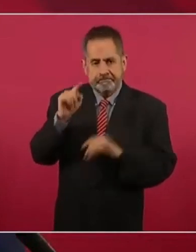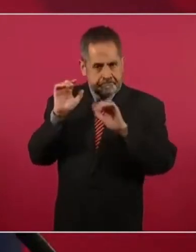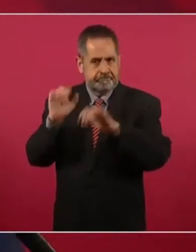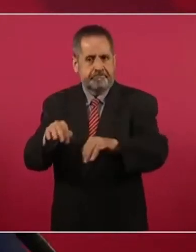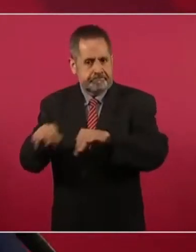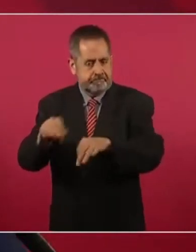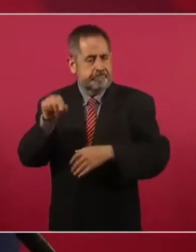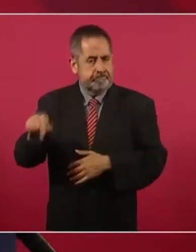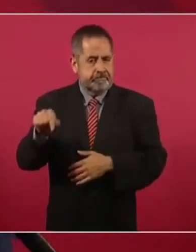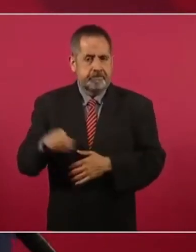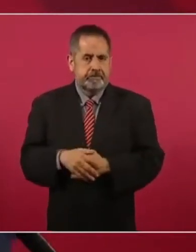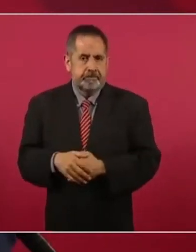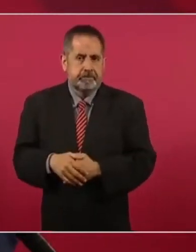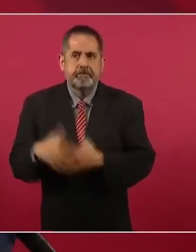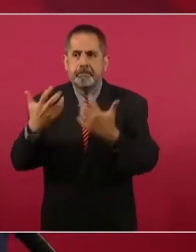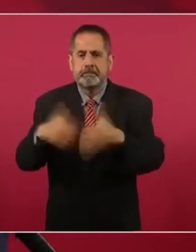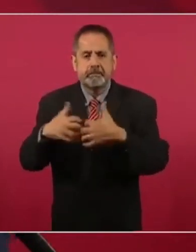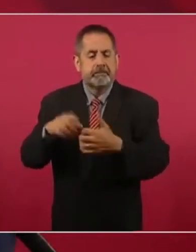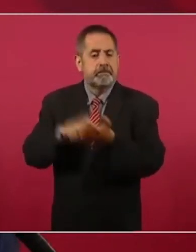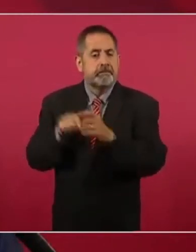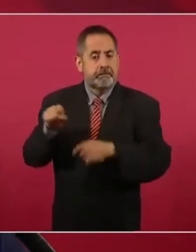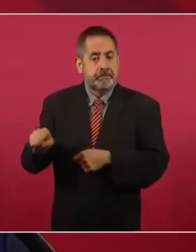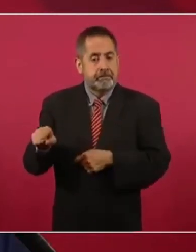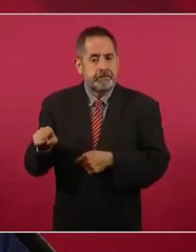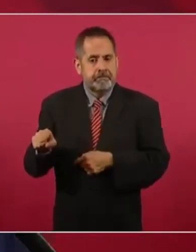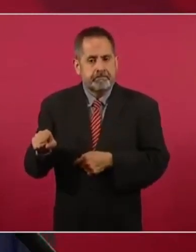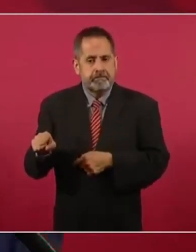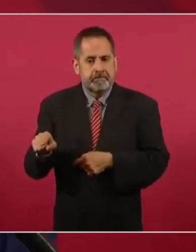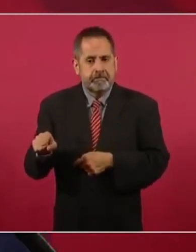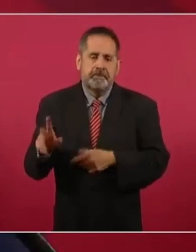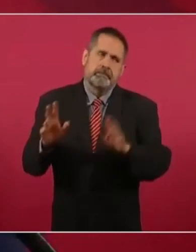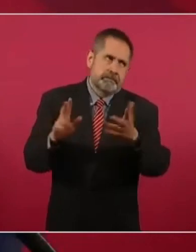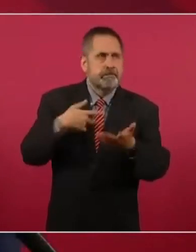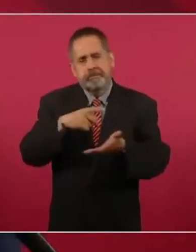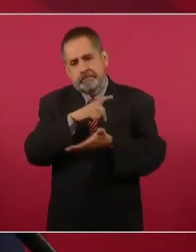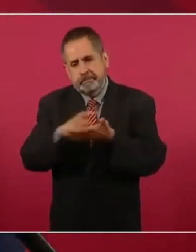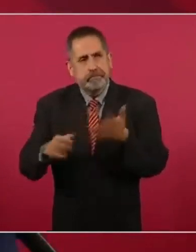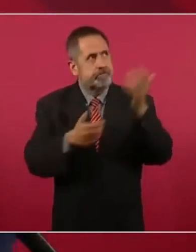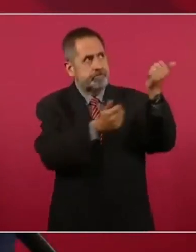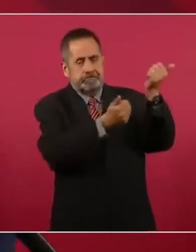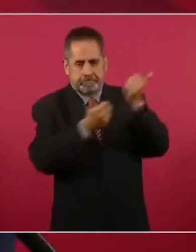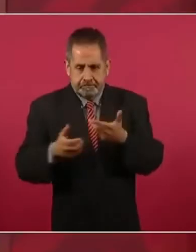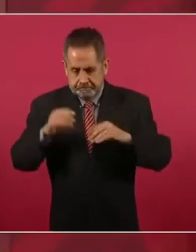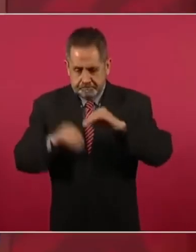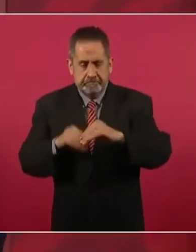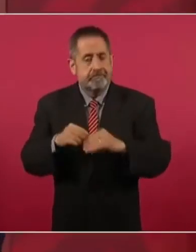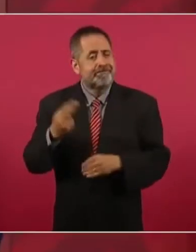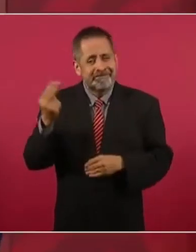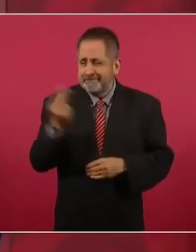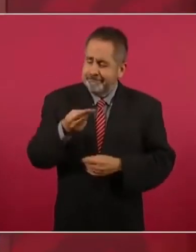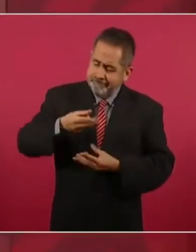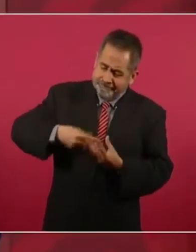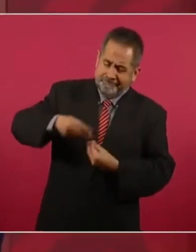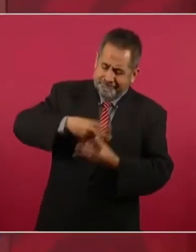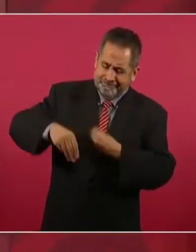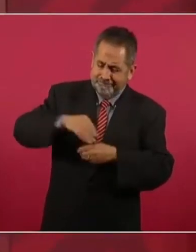Y la planta, bueno, tenemos que comprar los fertilizantes, necesitamos ser autosuficientes